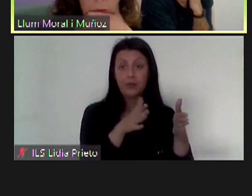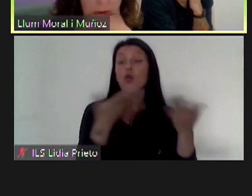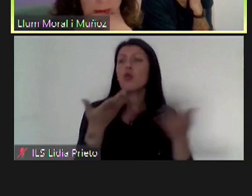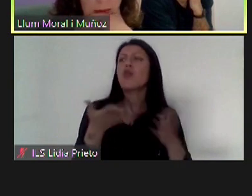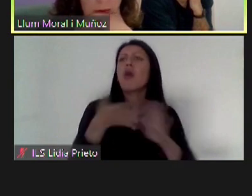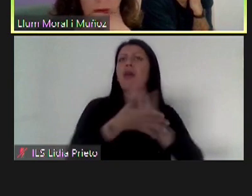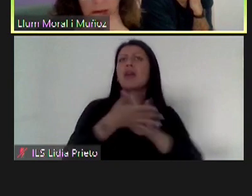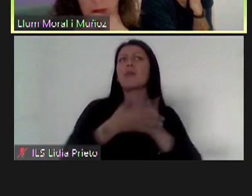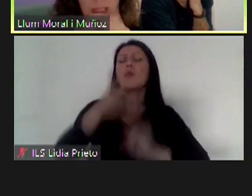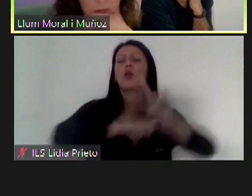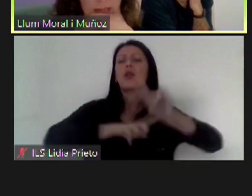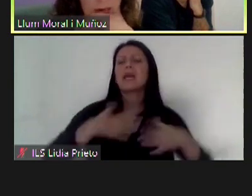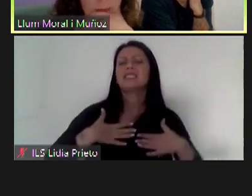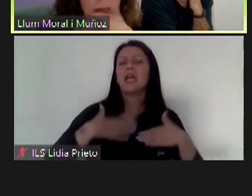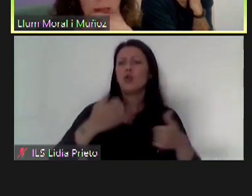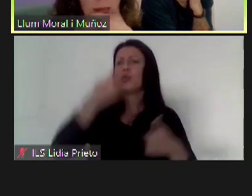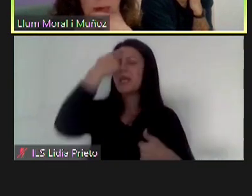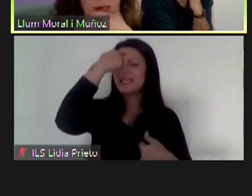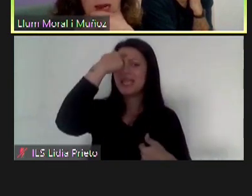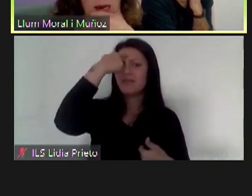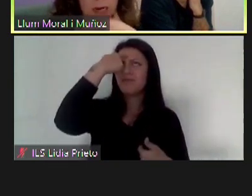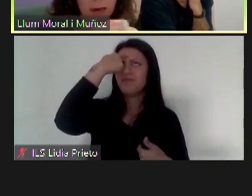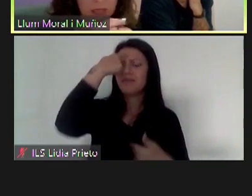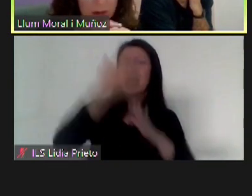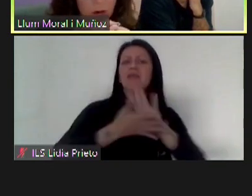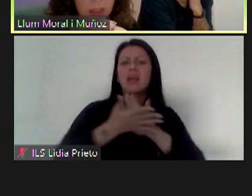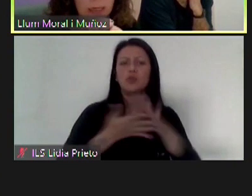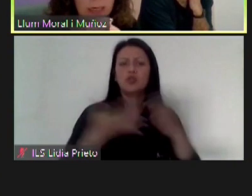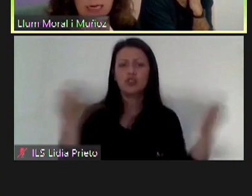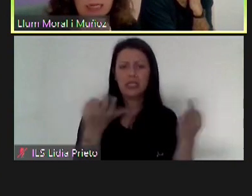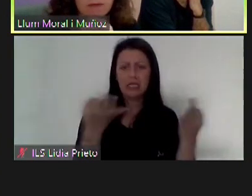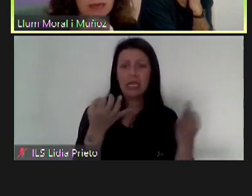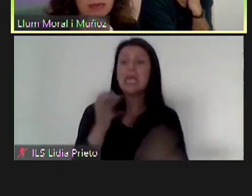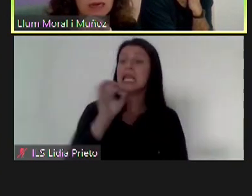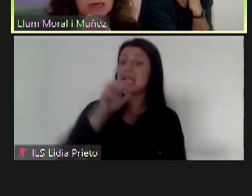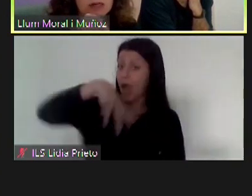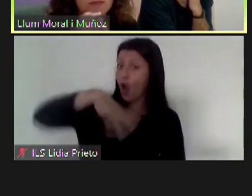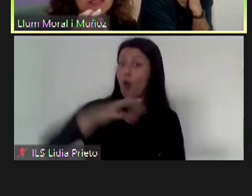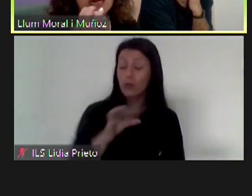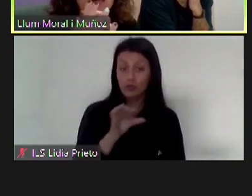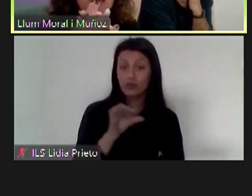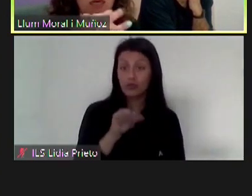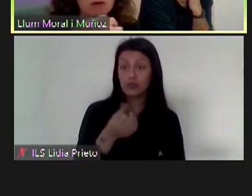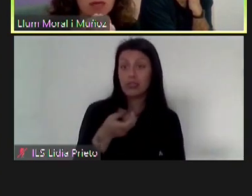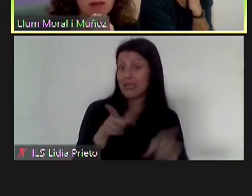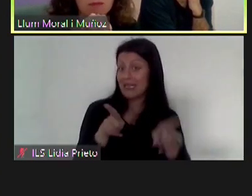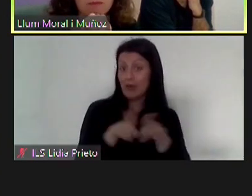problema de salud mental. También la misma OMS es la que define la salud